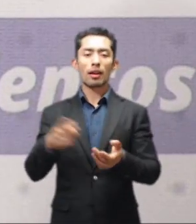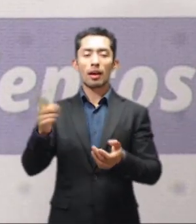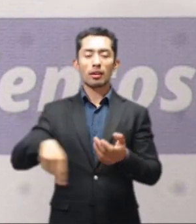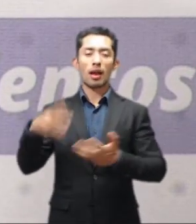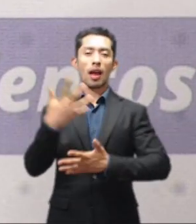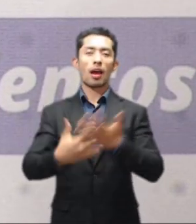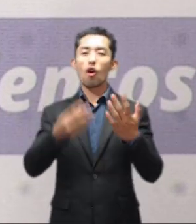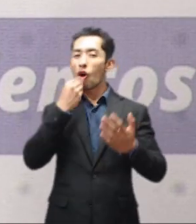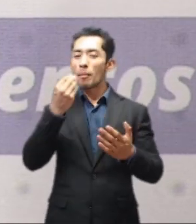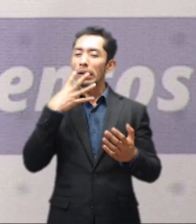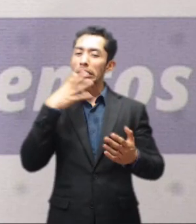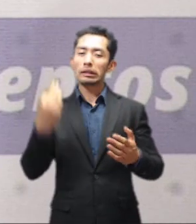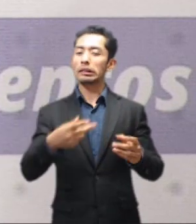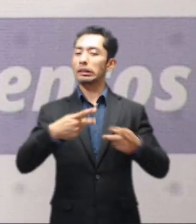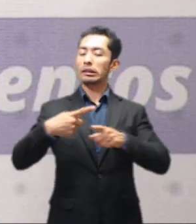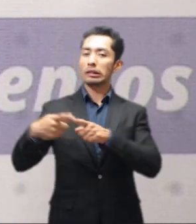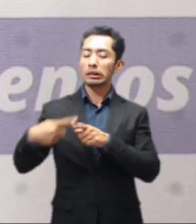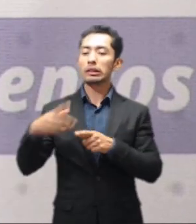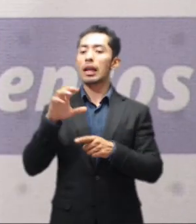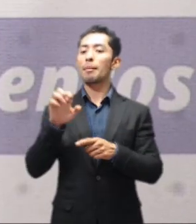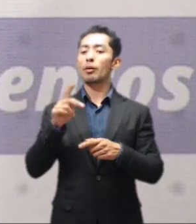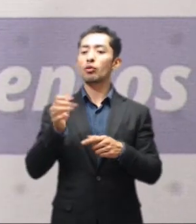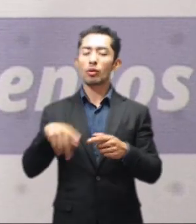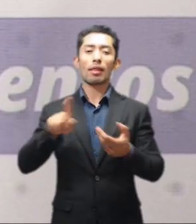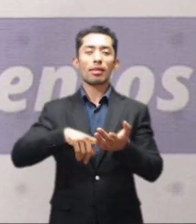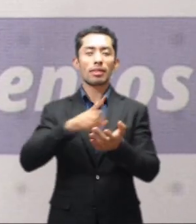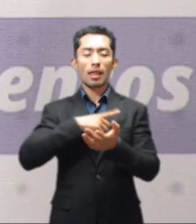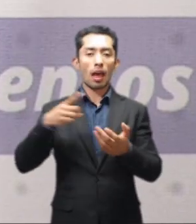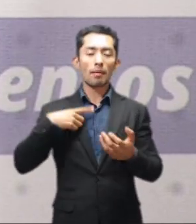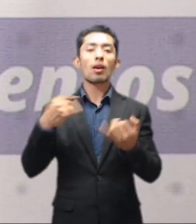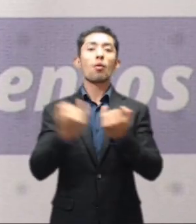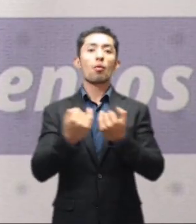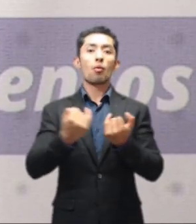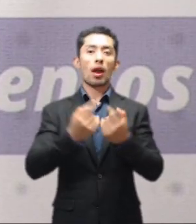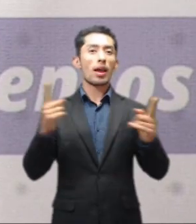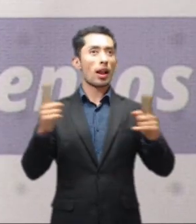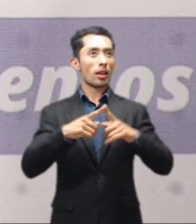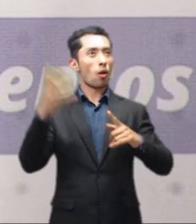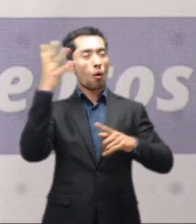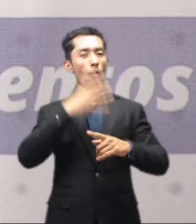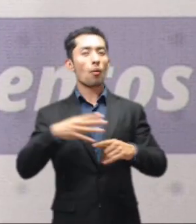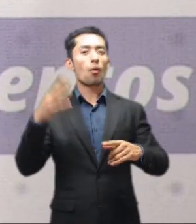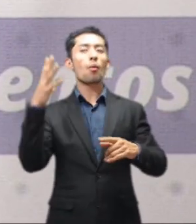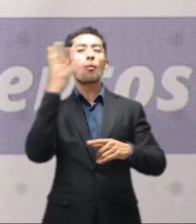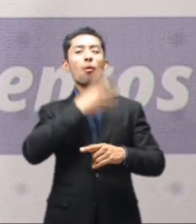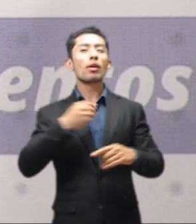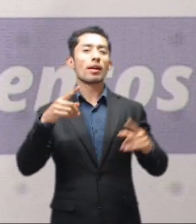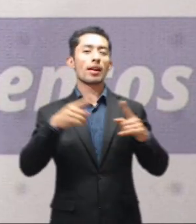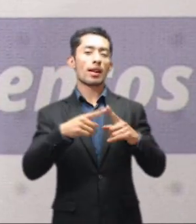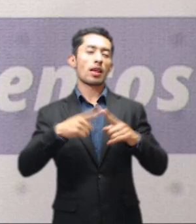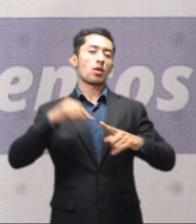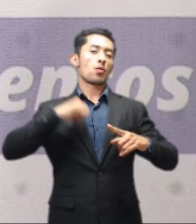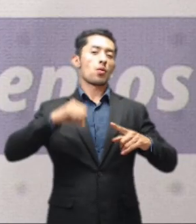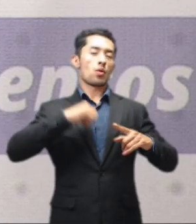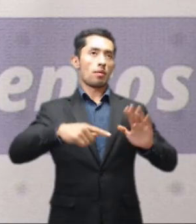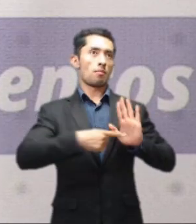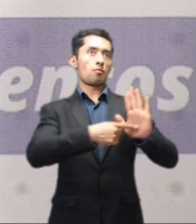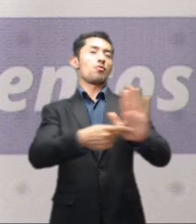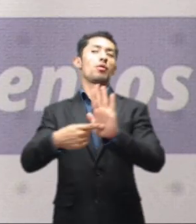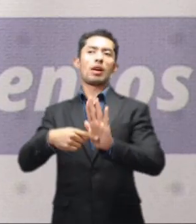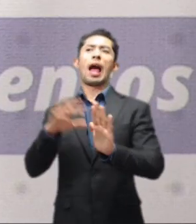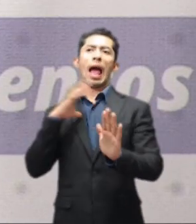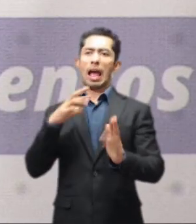gastronomía riquísima en epasoyucan tenemos que explotar el gran convento exconvento Perdón tenemos mucho potencial en